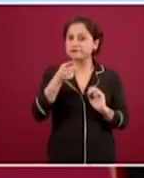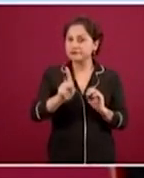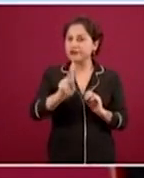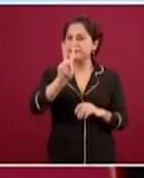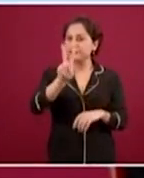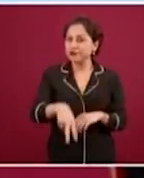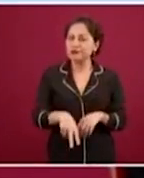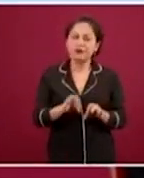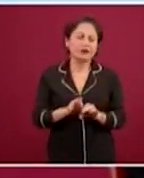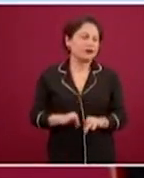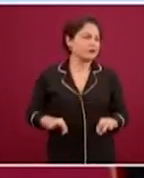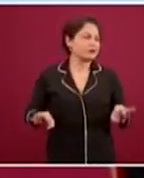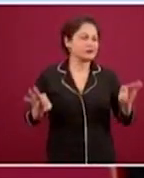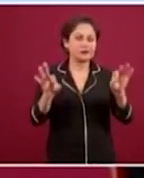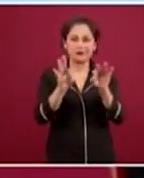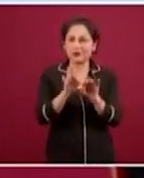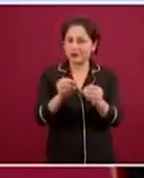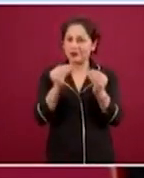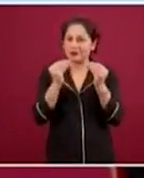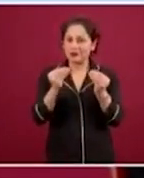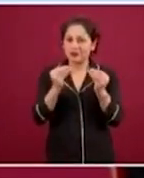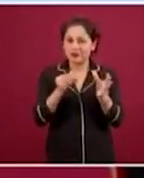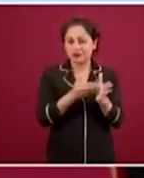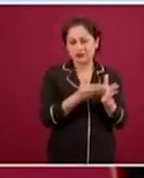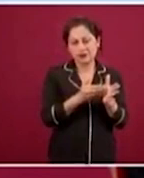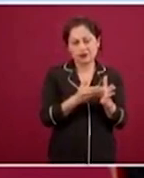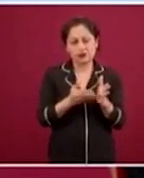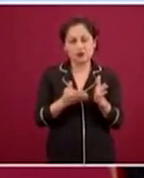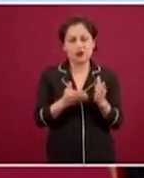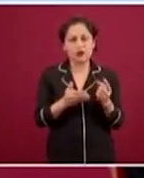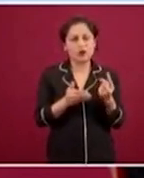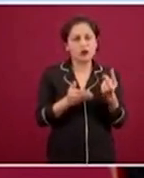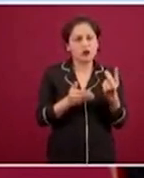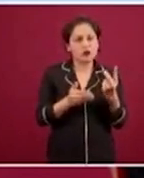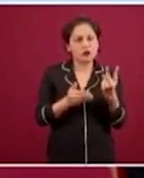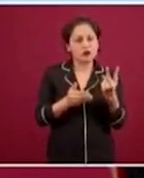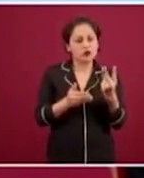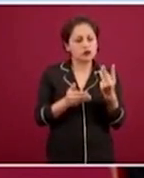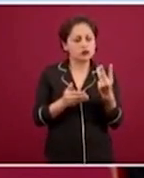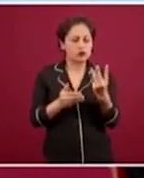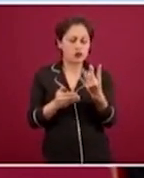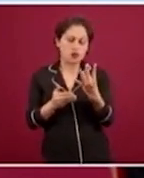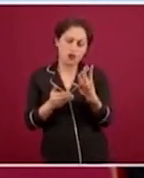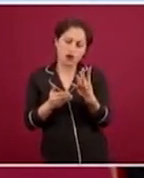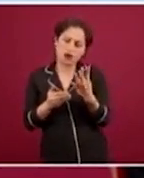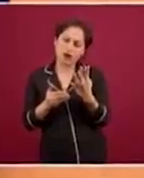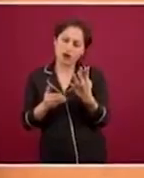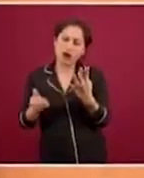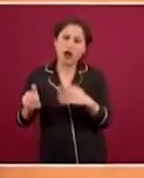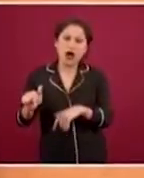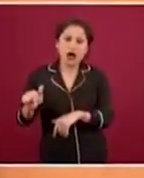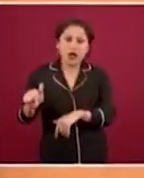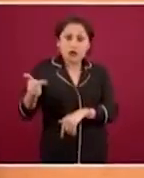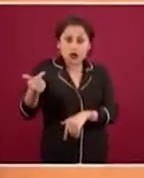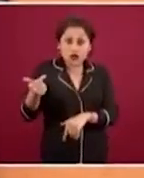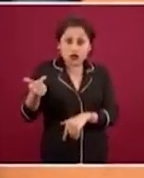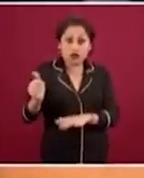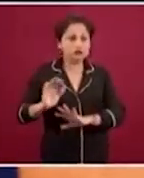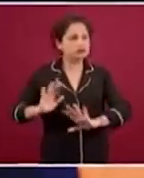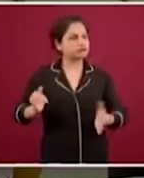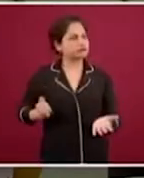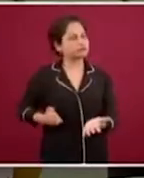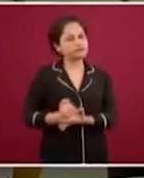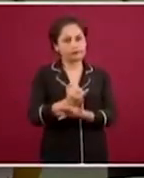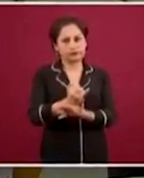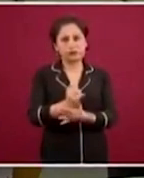12 casos porque ya no eran 4 o 3 eran 12 entonces por eso hemos insistido en